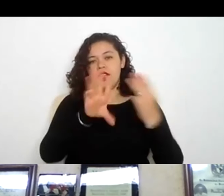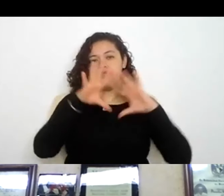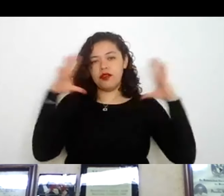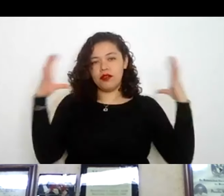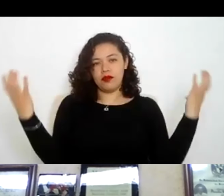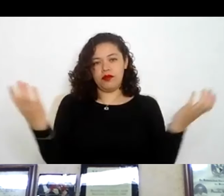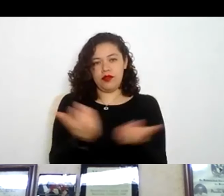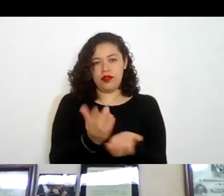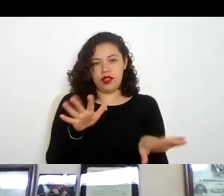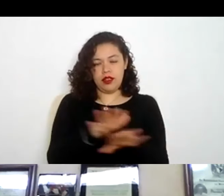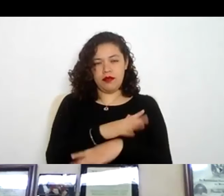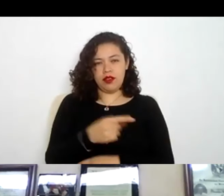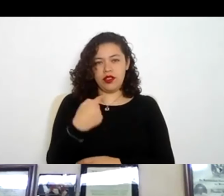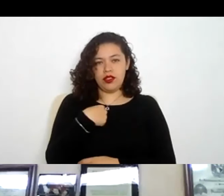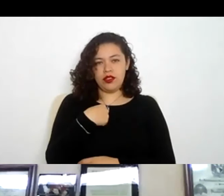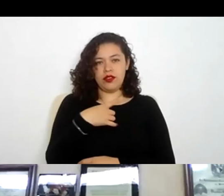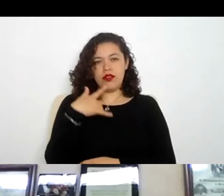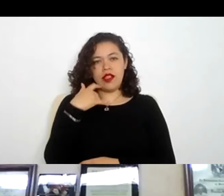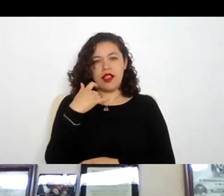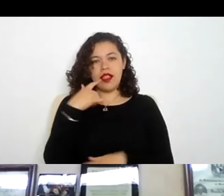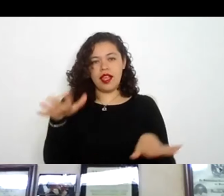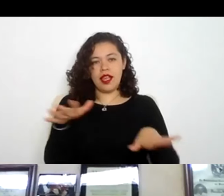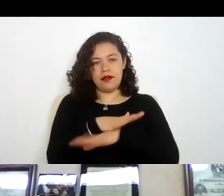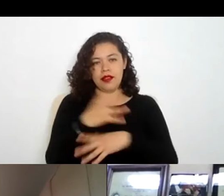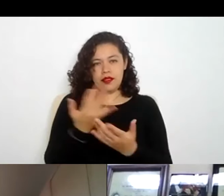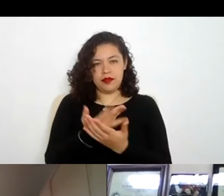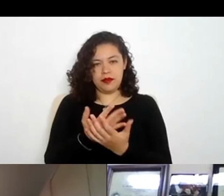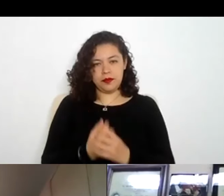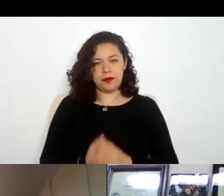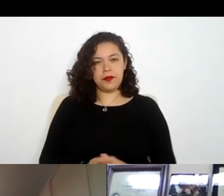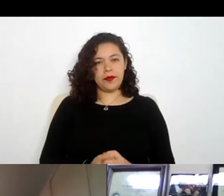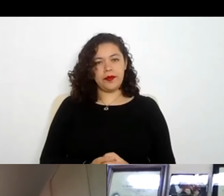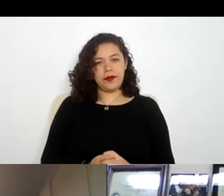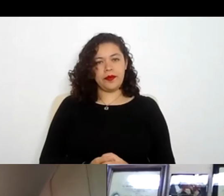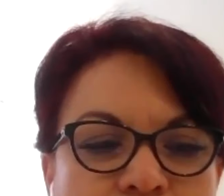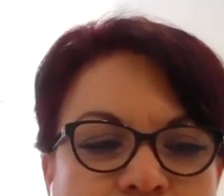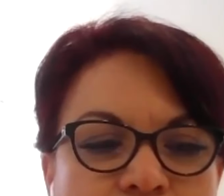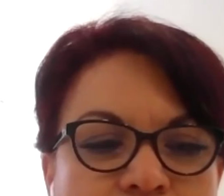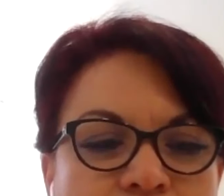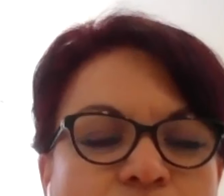Estoy tratando de cambiar, espérenme un segundo, aquí estoy.